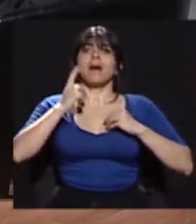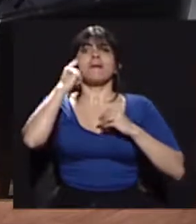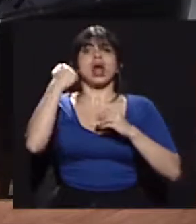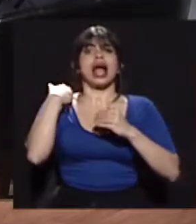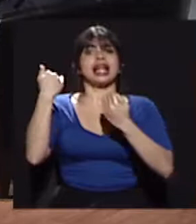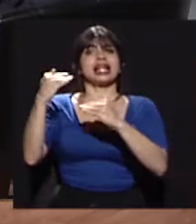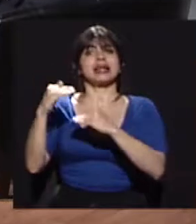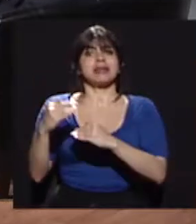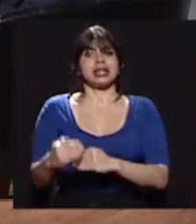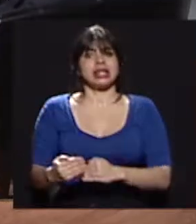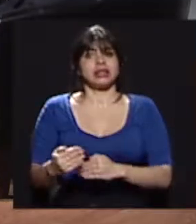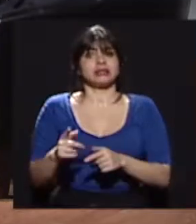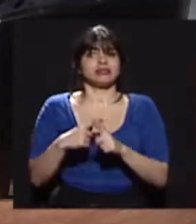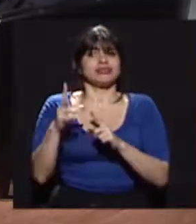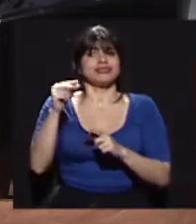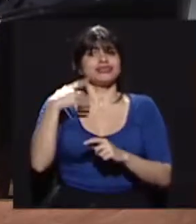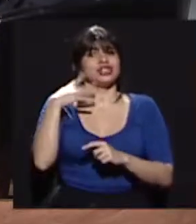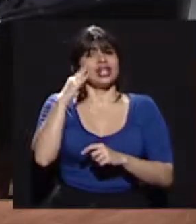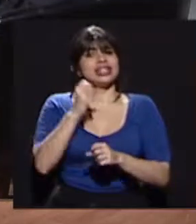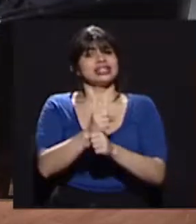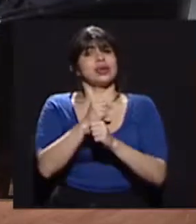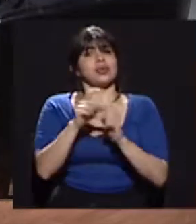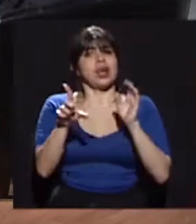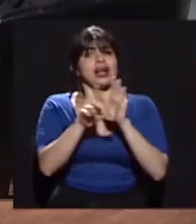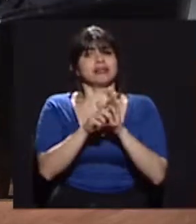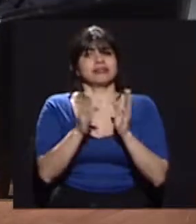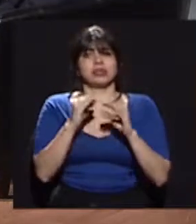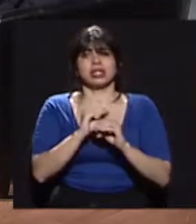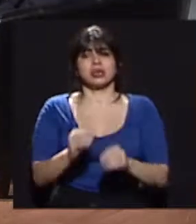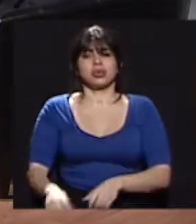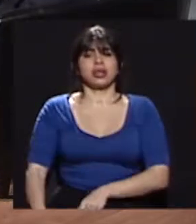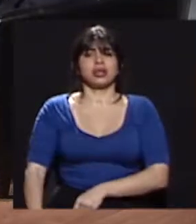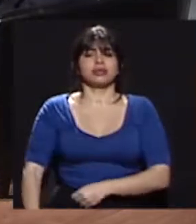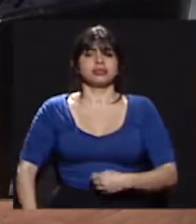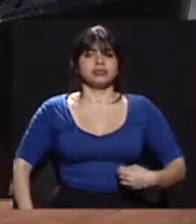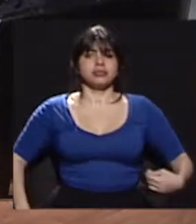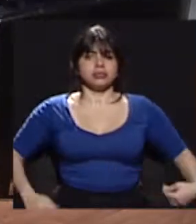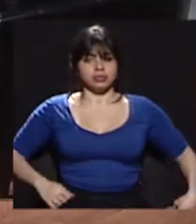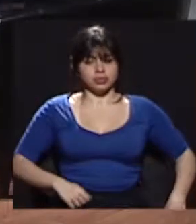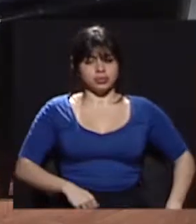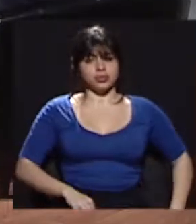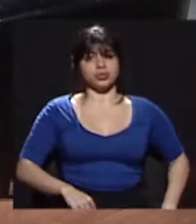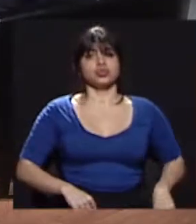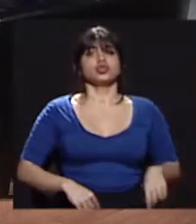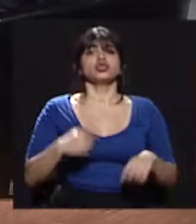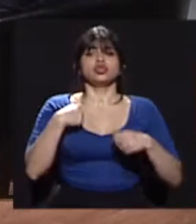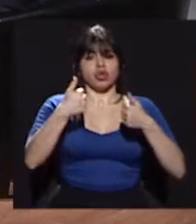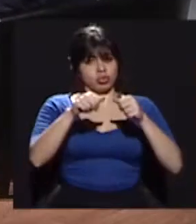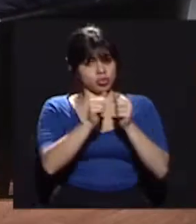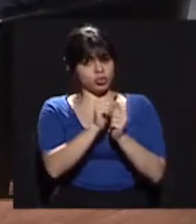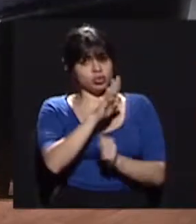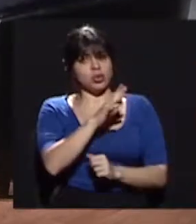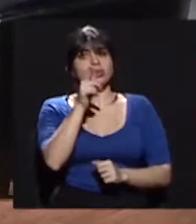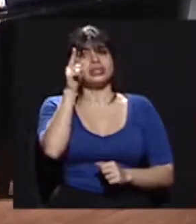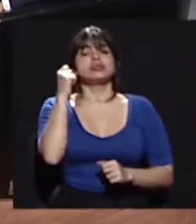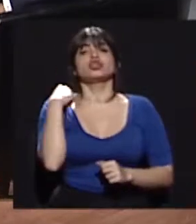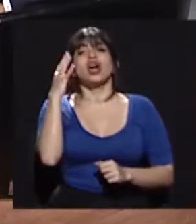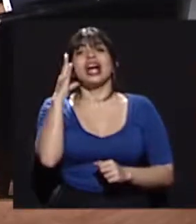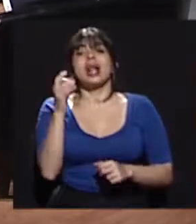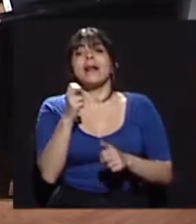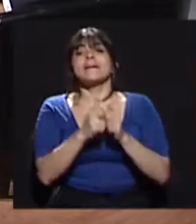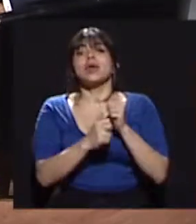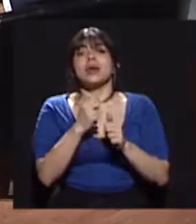ponen límites así es que no yo creo que la seguridad ninguna yo coincido con usted y creo que el